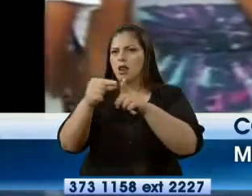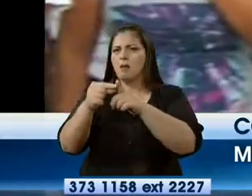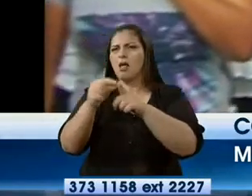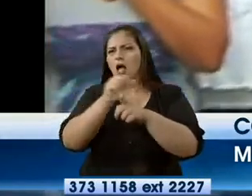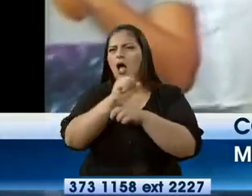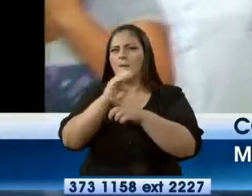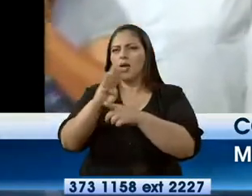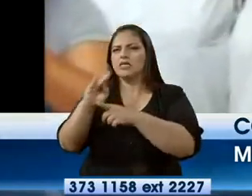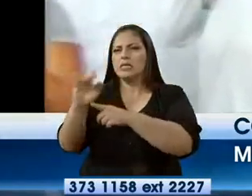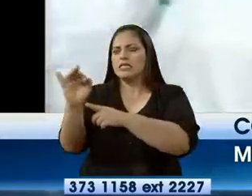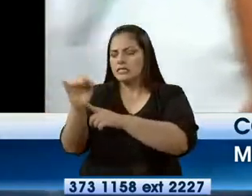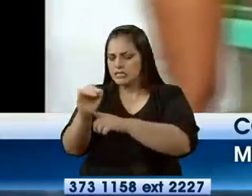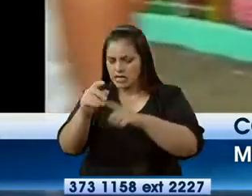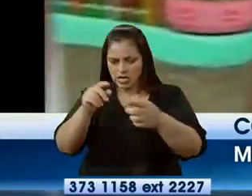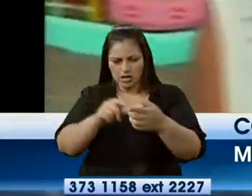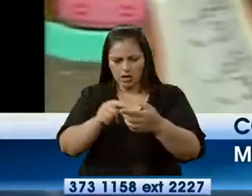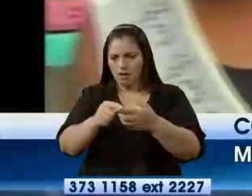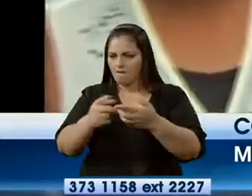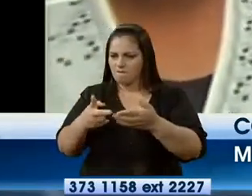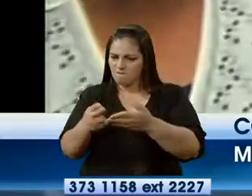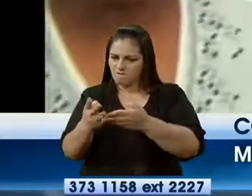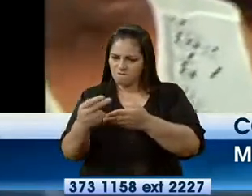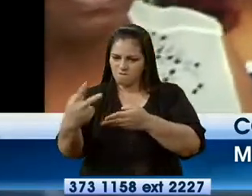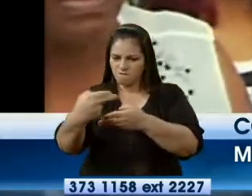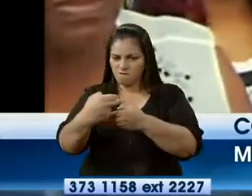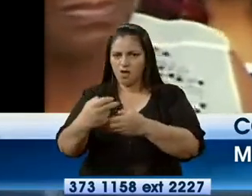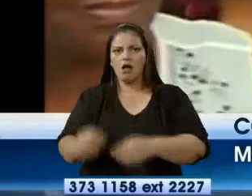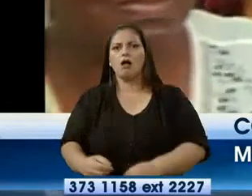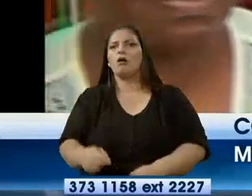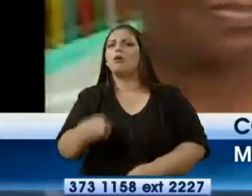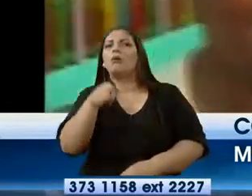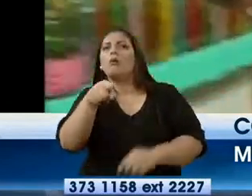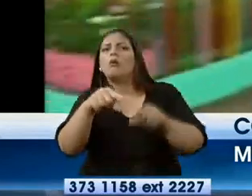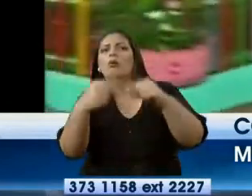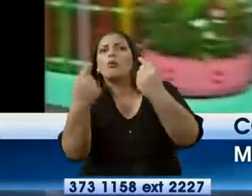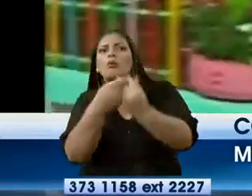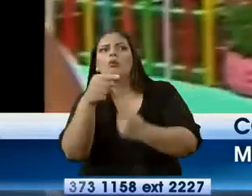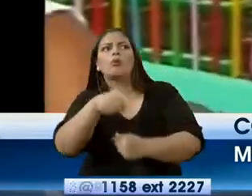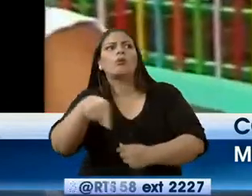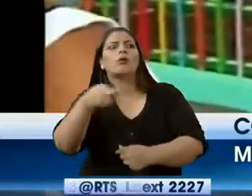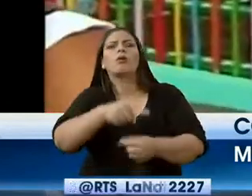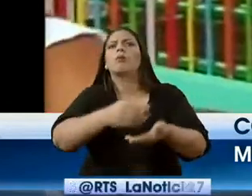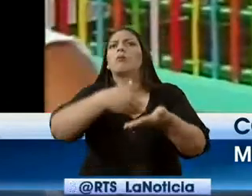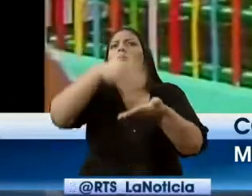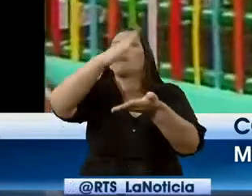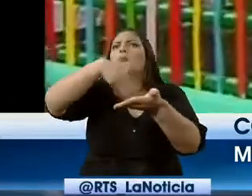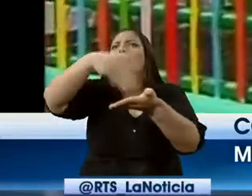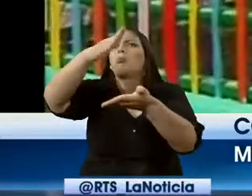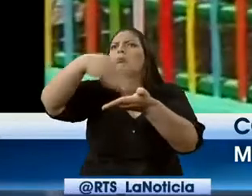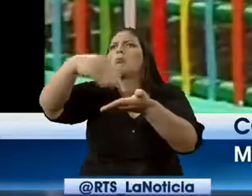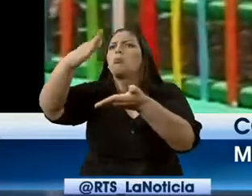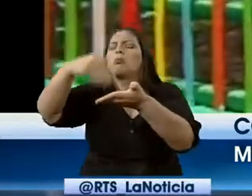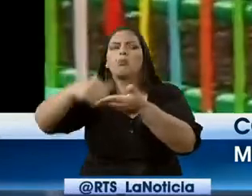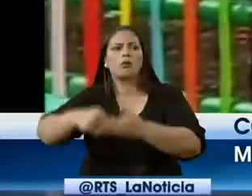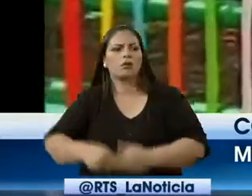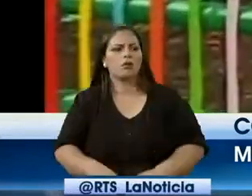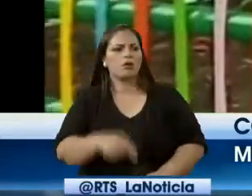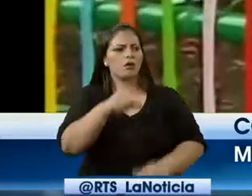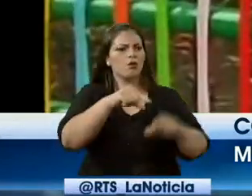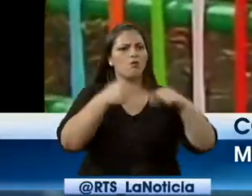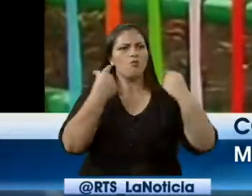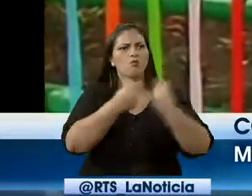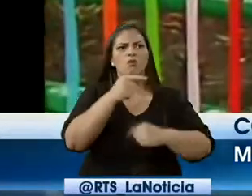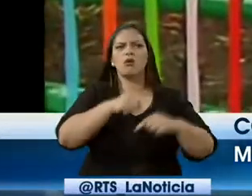plantas, otro grupo de construir la cabaña, y los que pintaban también, pues, se unieron para pintar, y